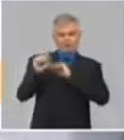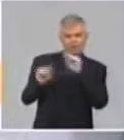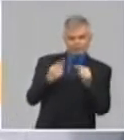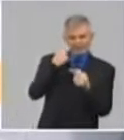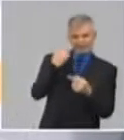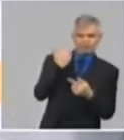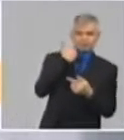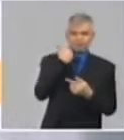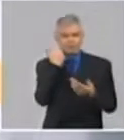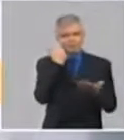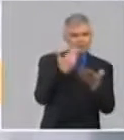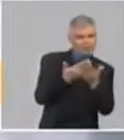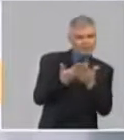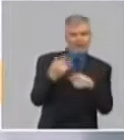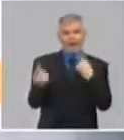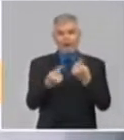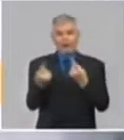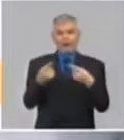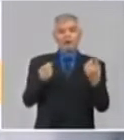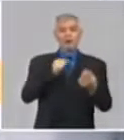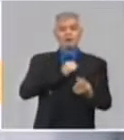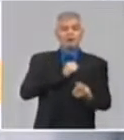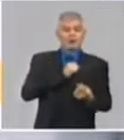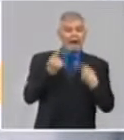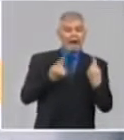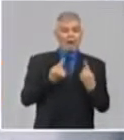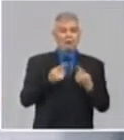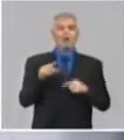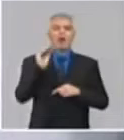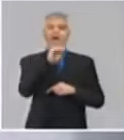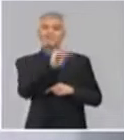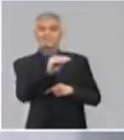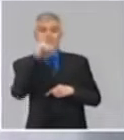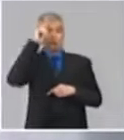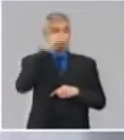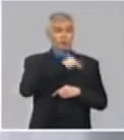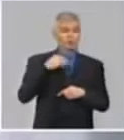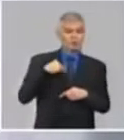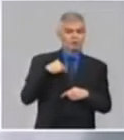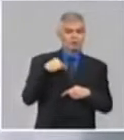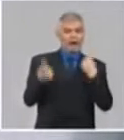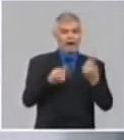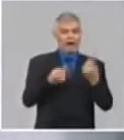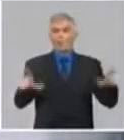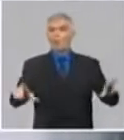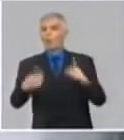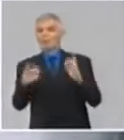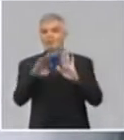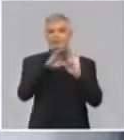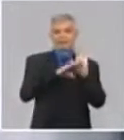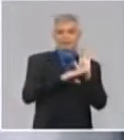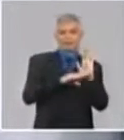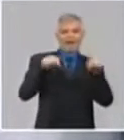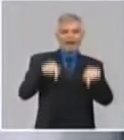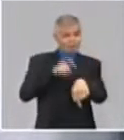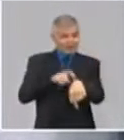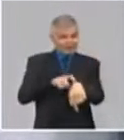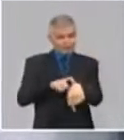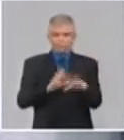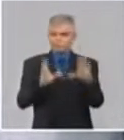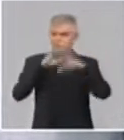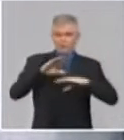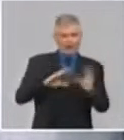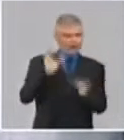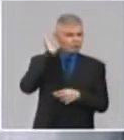síntoma respiratorio se le avisa a la doctora y se toman las medidas pertinentes en estos momentos no tenemos una